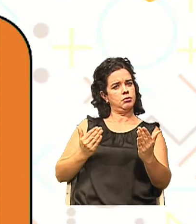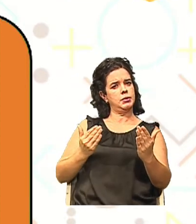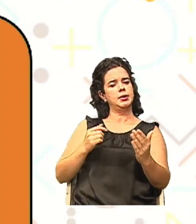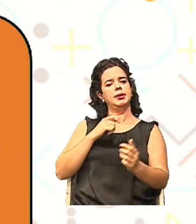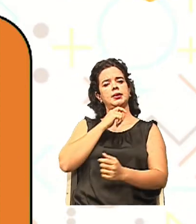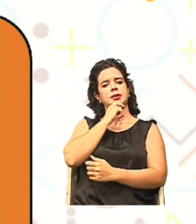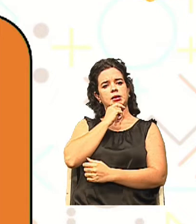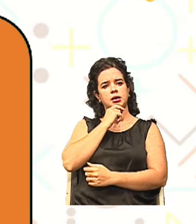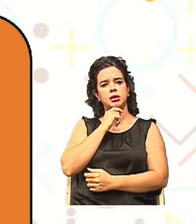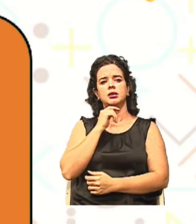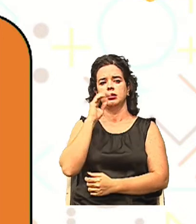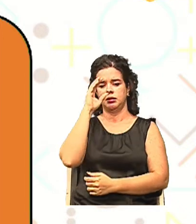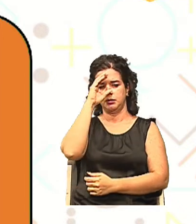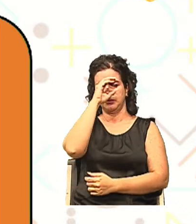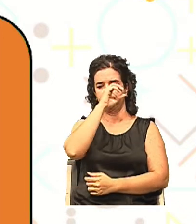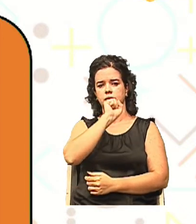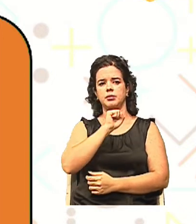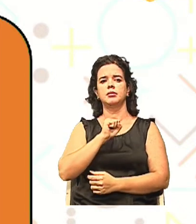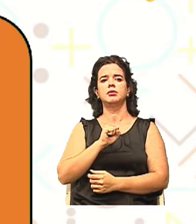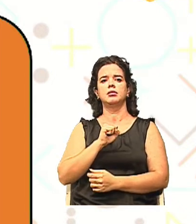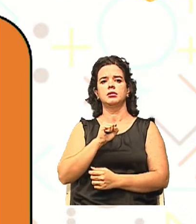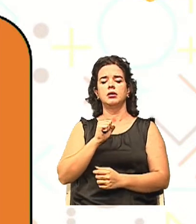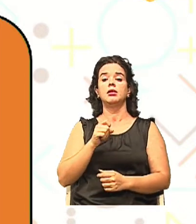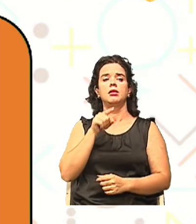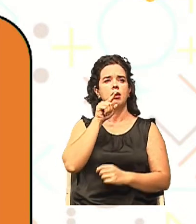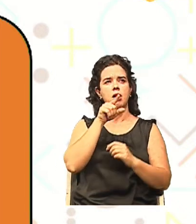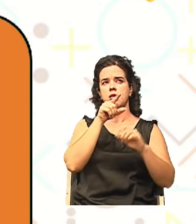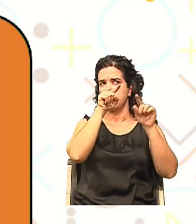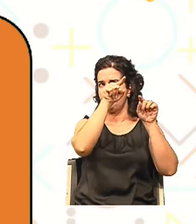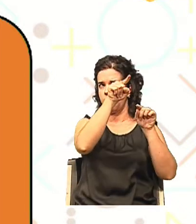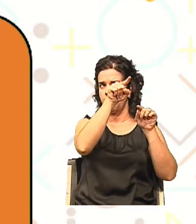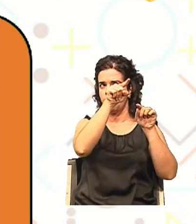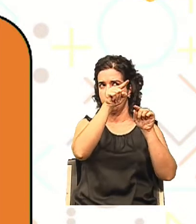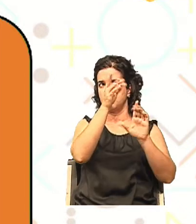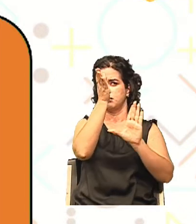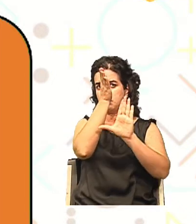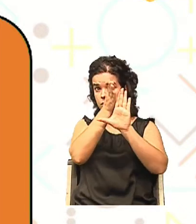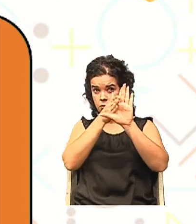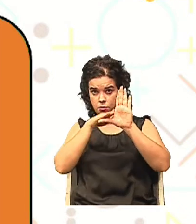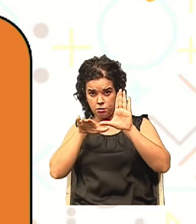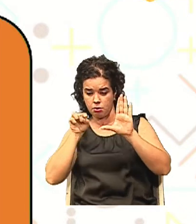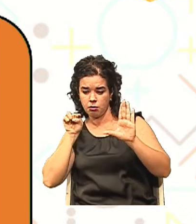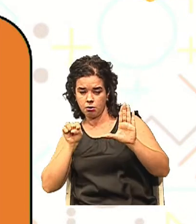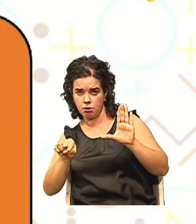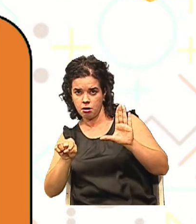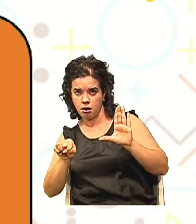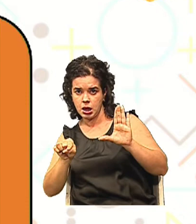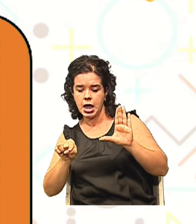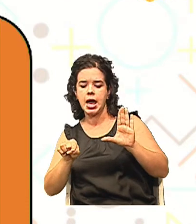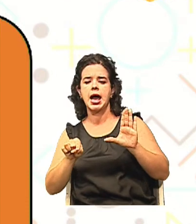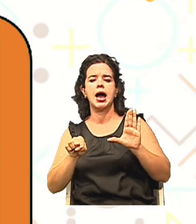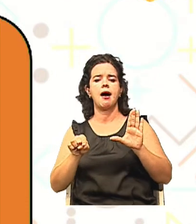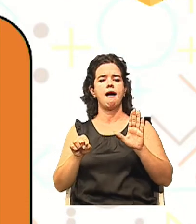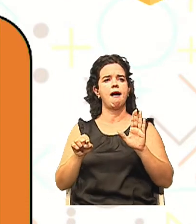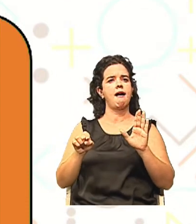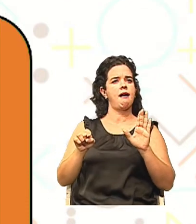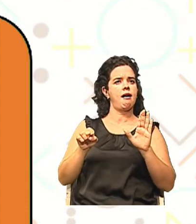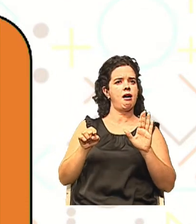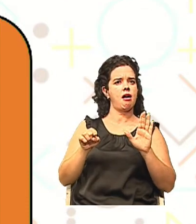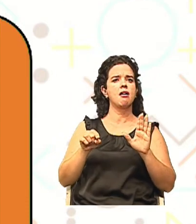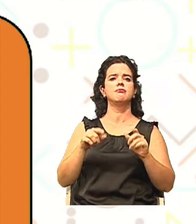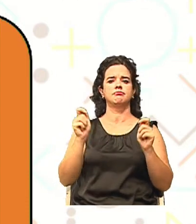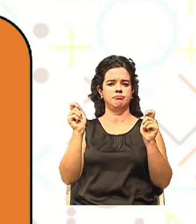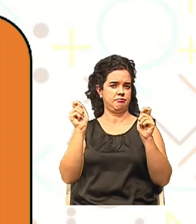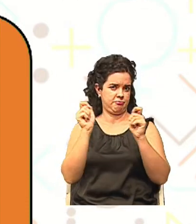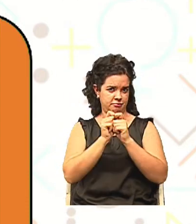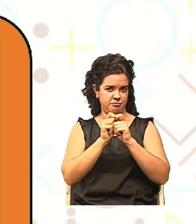podemos obtener la misma razón de semejanza. Observe detenidamente el